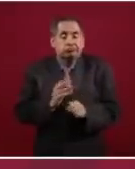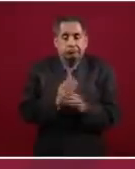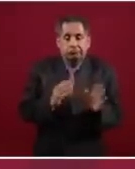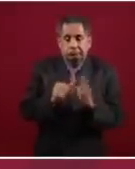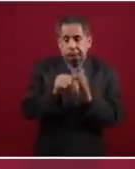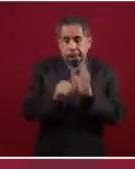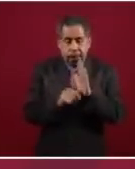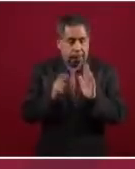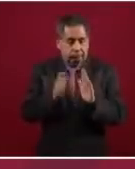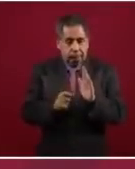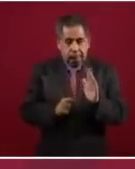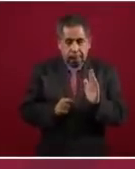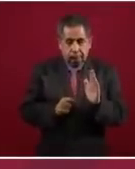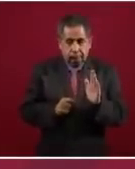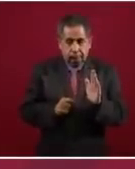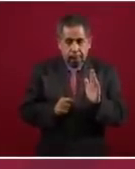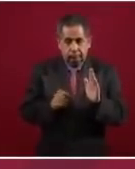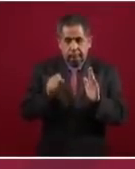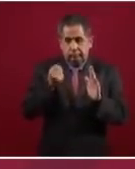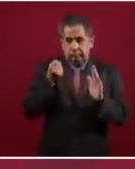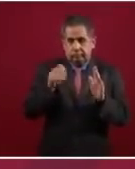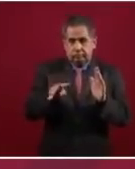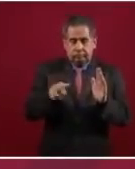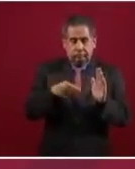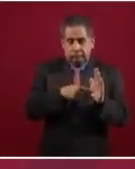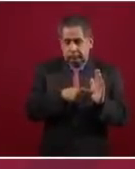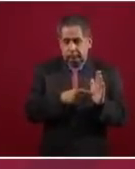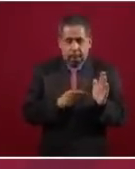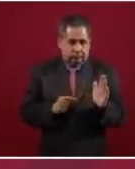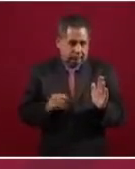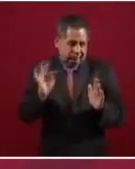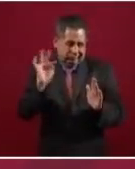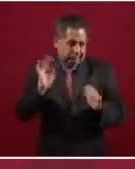el artículo 19